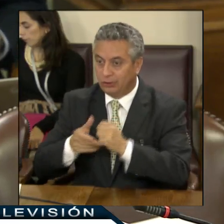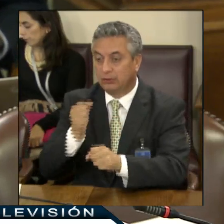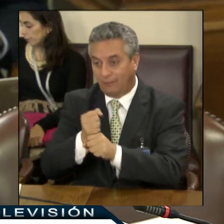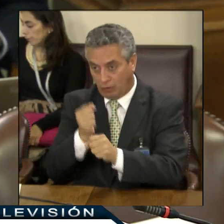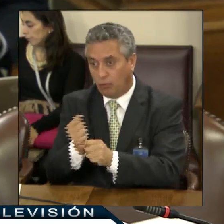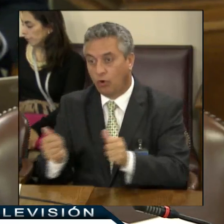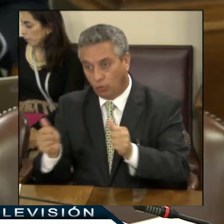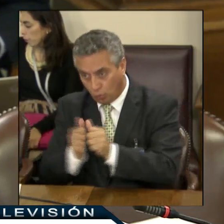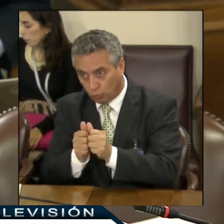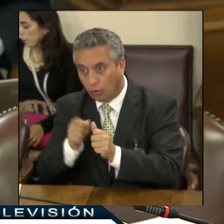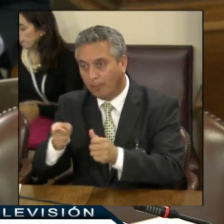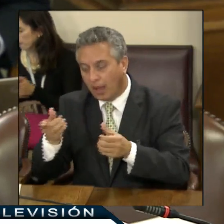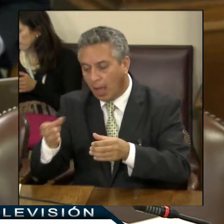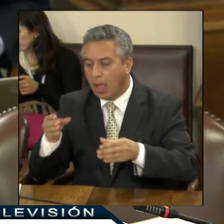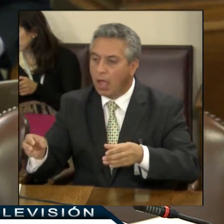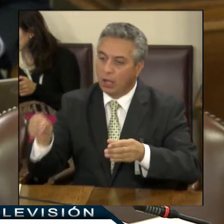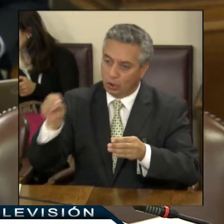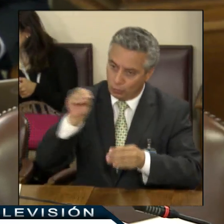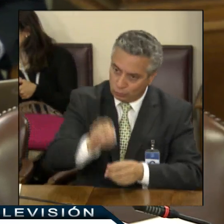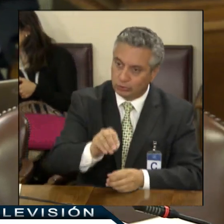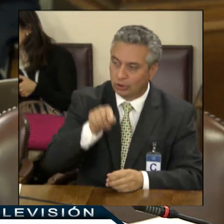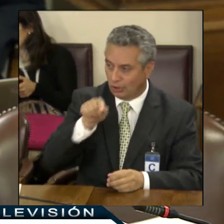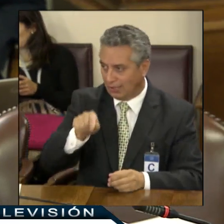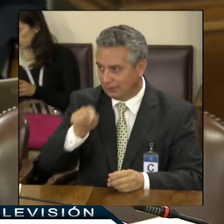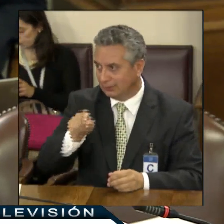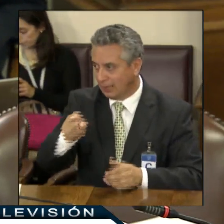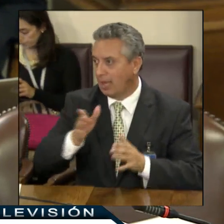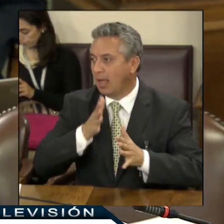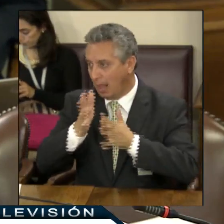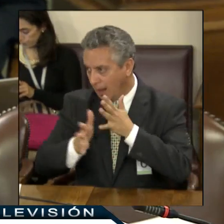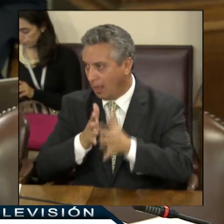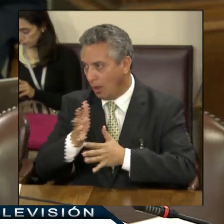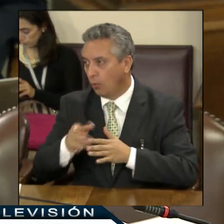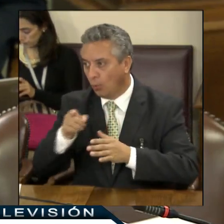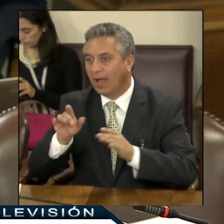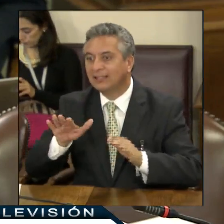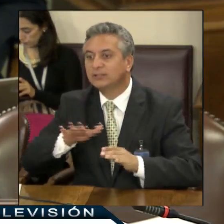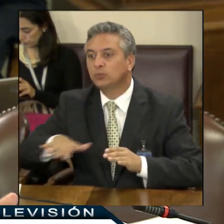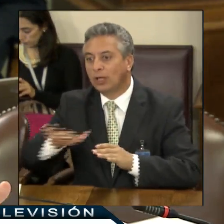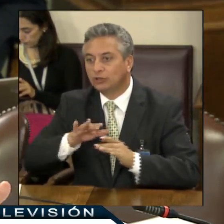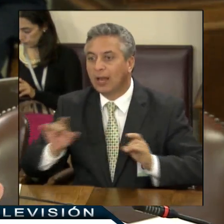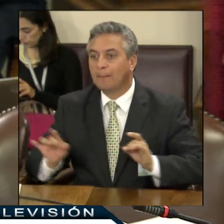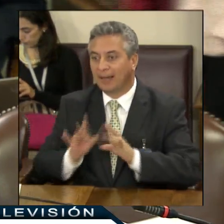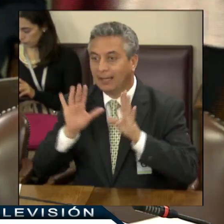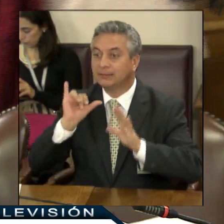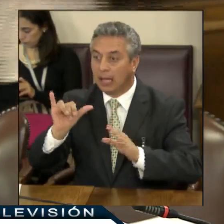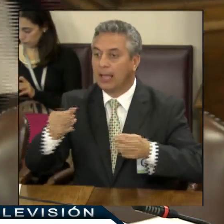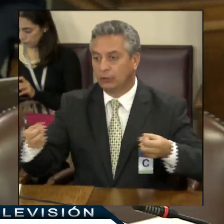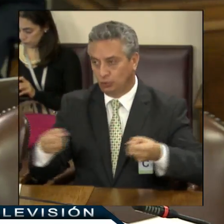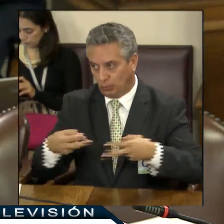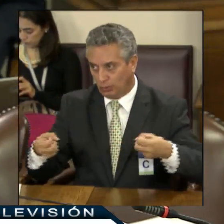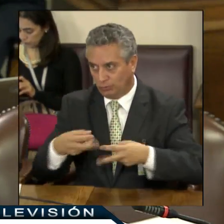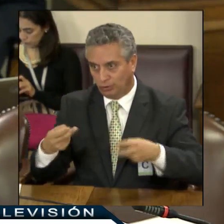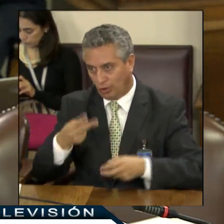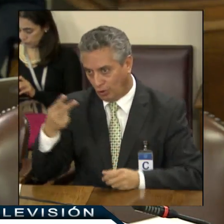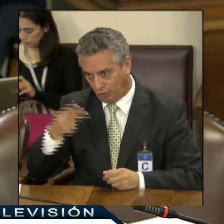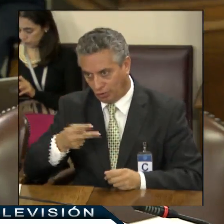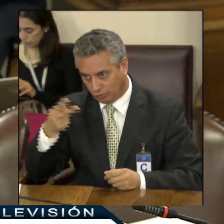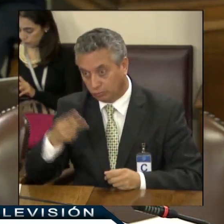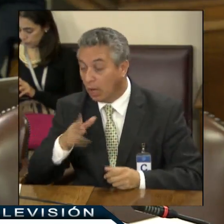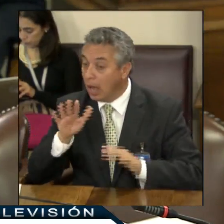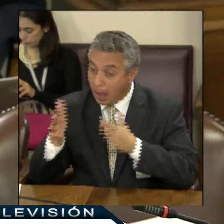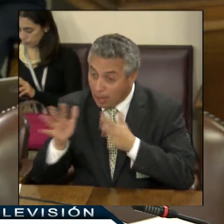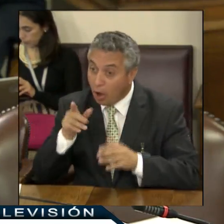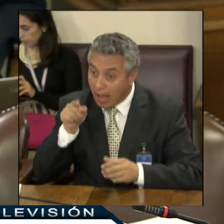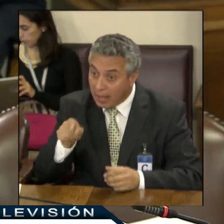conjunto para la inclusión de ese tipo de lengua en situaciones de emergencia y el subtitulado en ambas situaciones entonces ahí